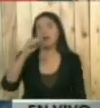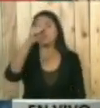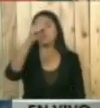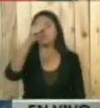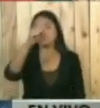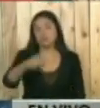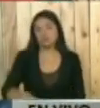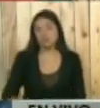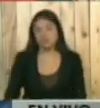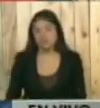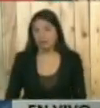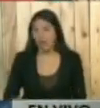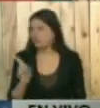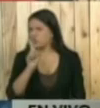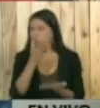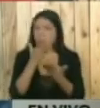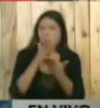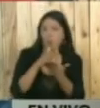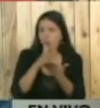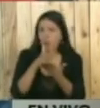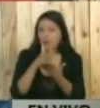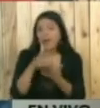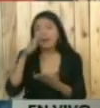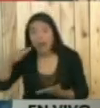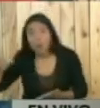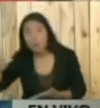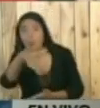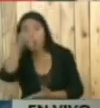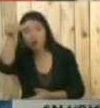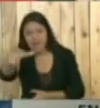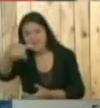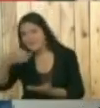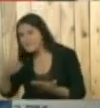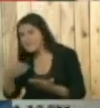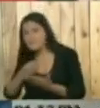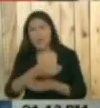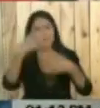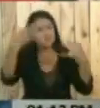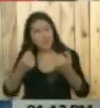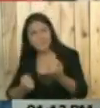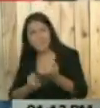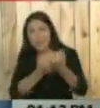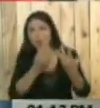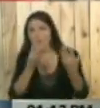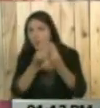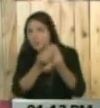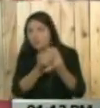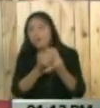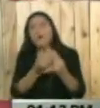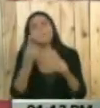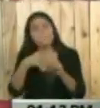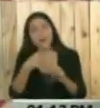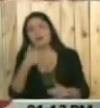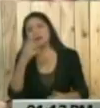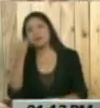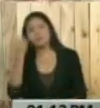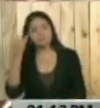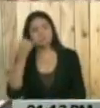jamás dude de la lealtad del pueblo del Delta, que estamos con él y con el legado de Chávez.